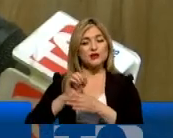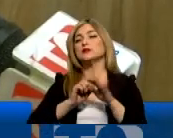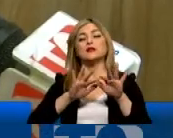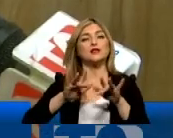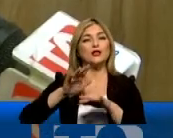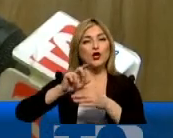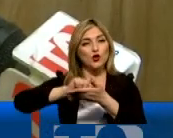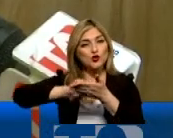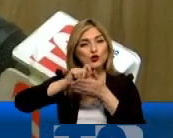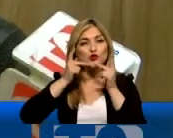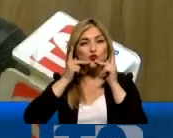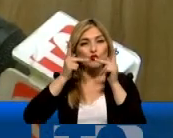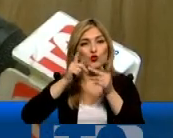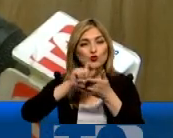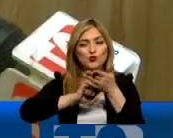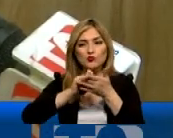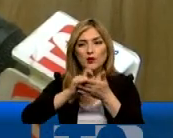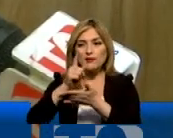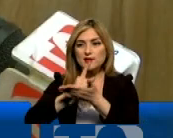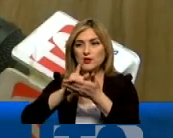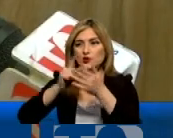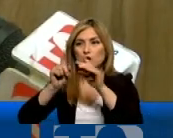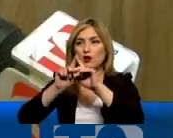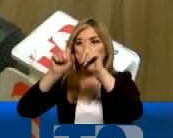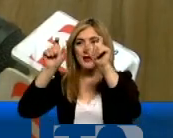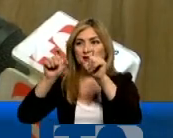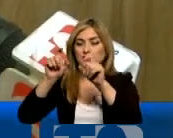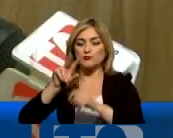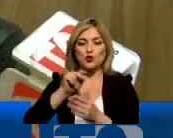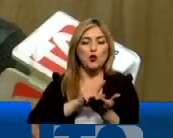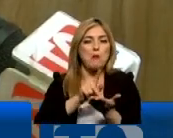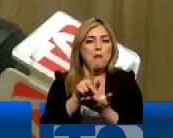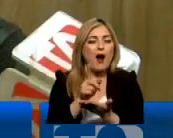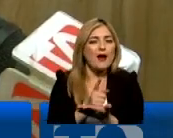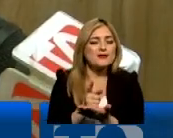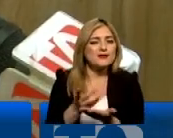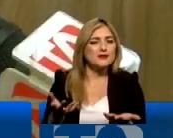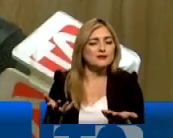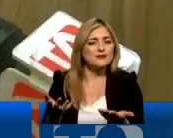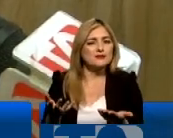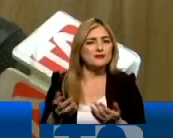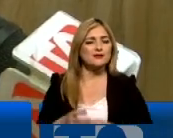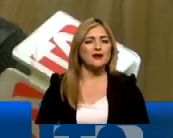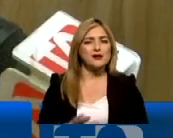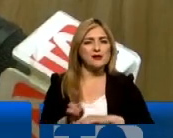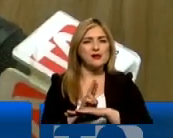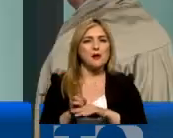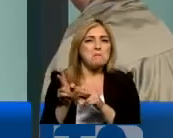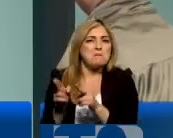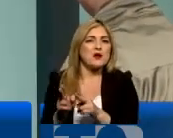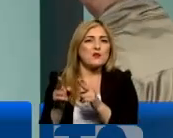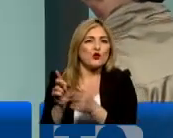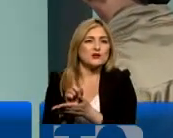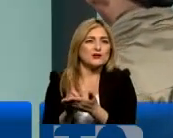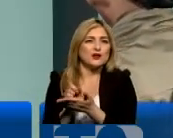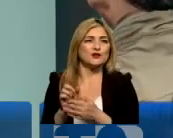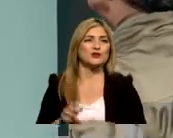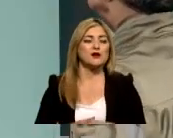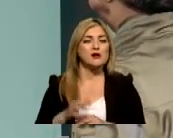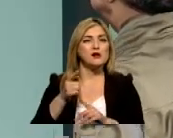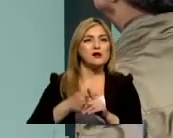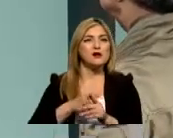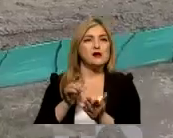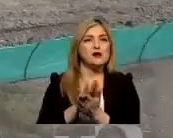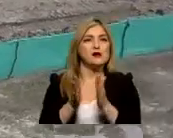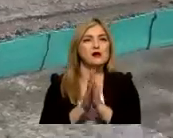comillas, una consultoría para realizar los diseños, luego no haya pagado por esos diseños y luego esté utilizando esos diseños. Una obra que desde noviembre